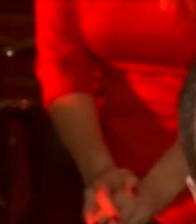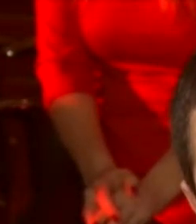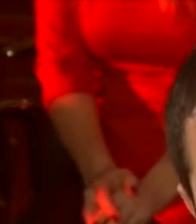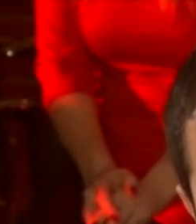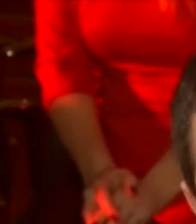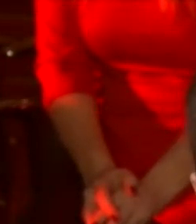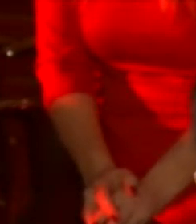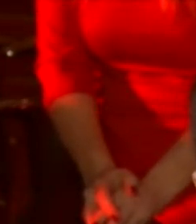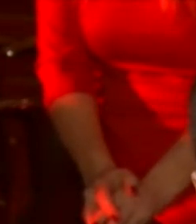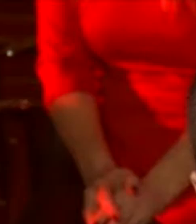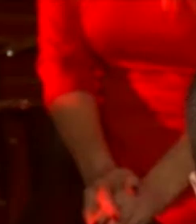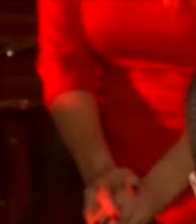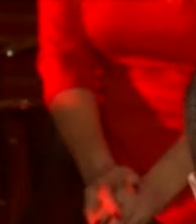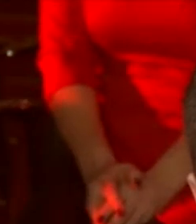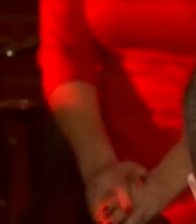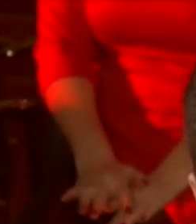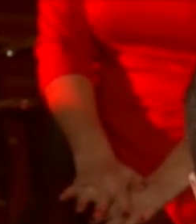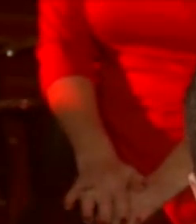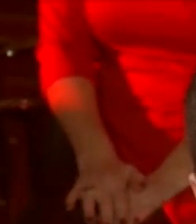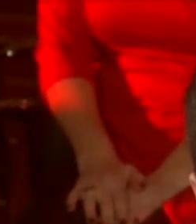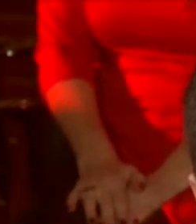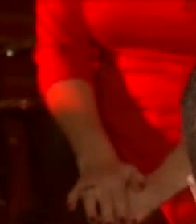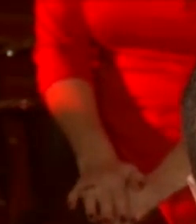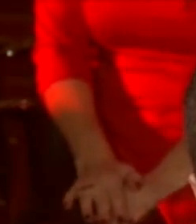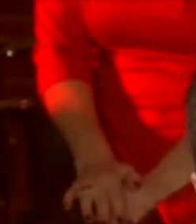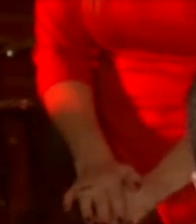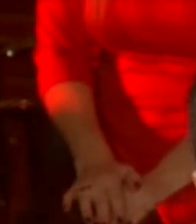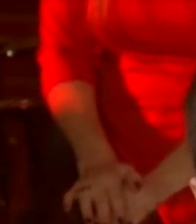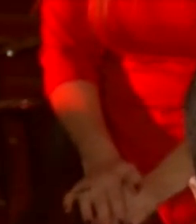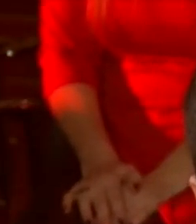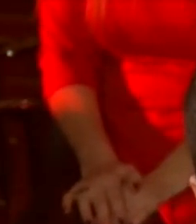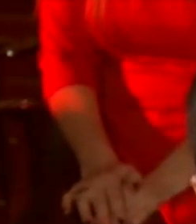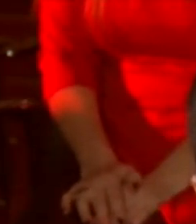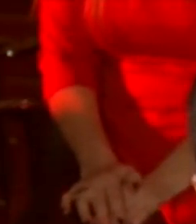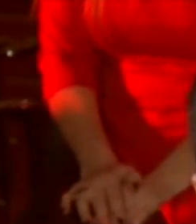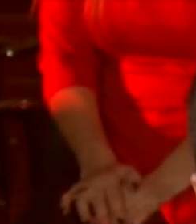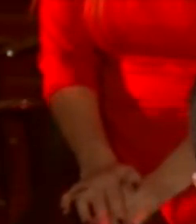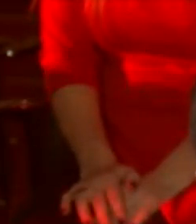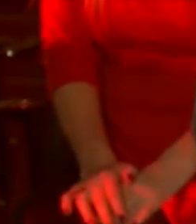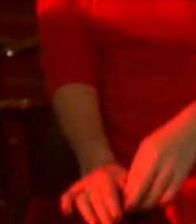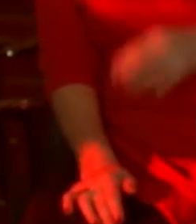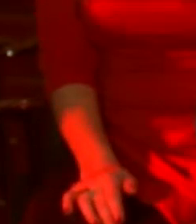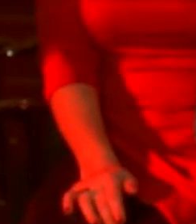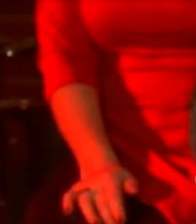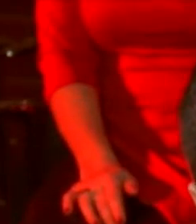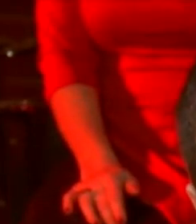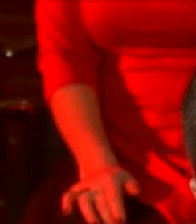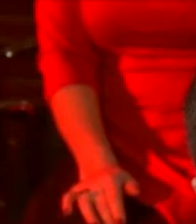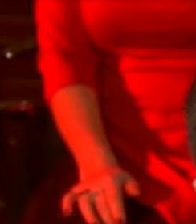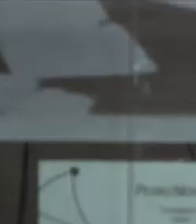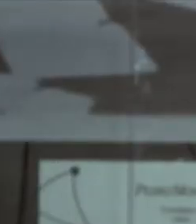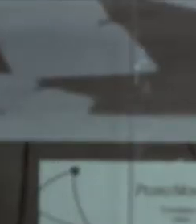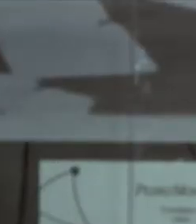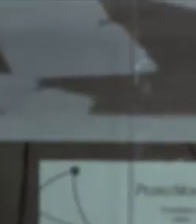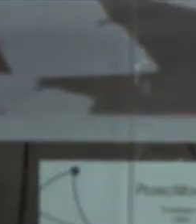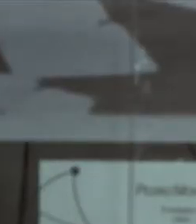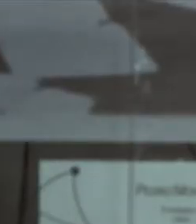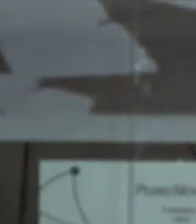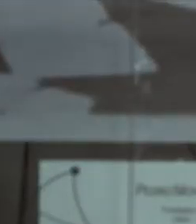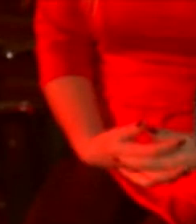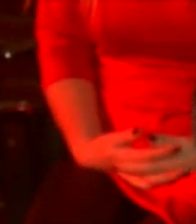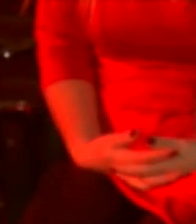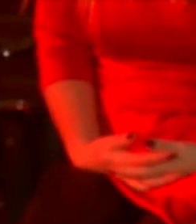que los adultos. Y uno cuando se plantea estos desafíos tiene dos problemas. Uno es que uno es movimiento